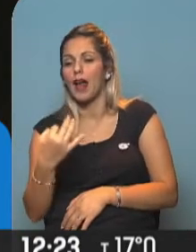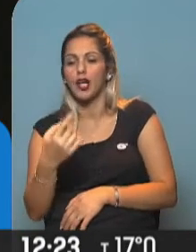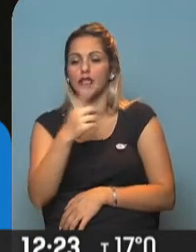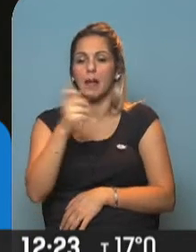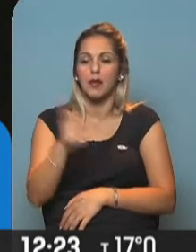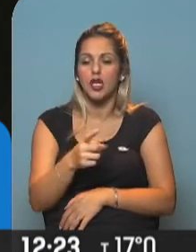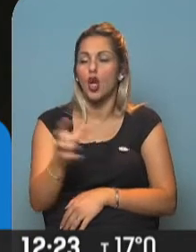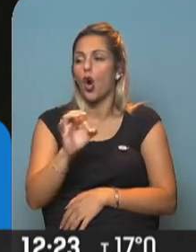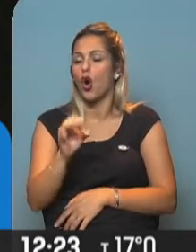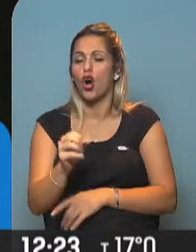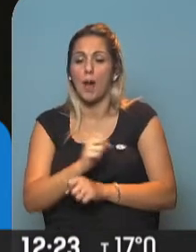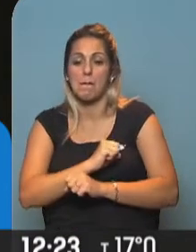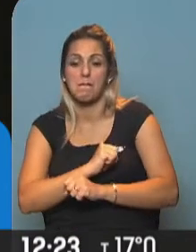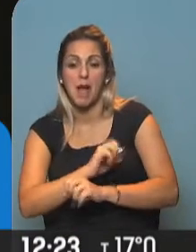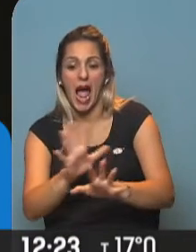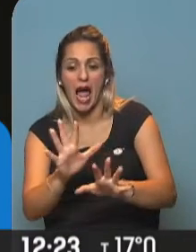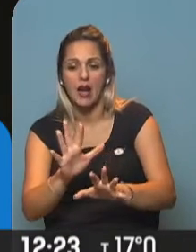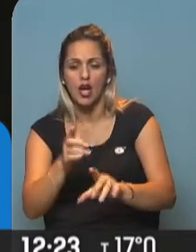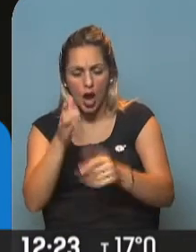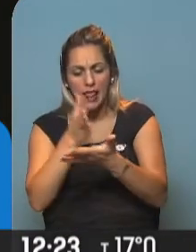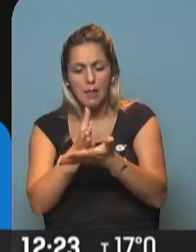¿no? Viste, en el medio hay un montón de cosas